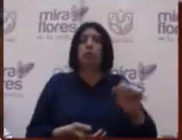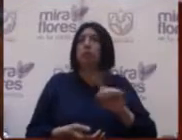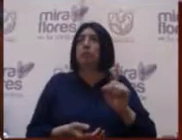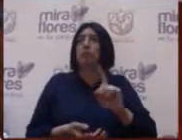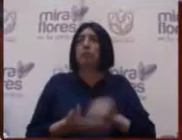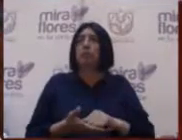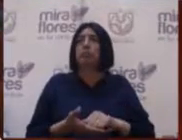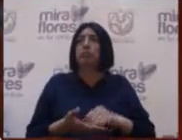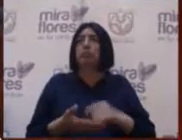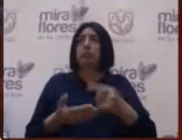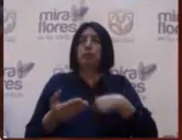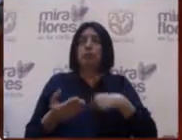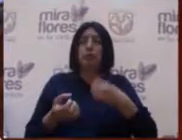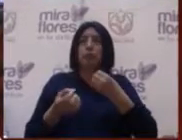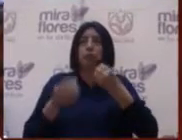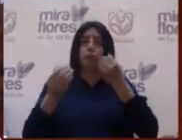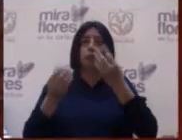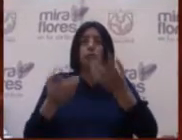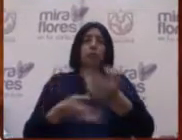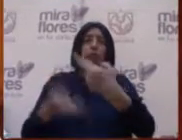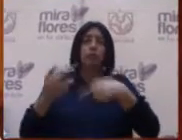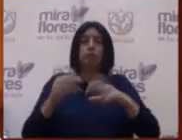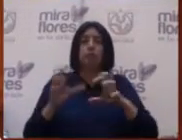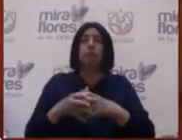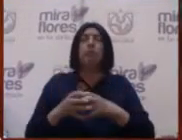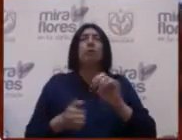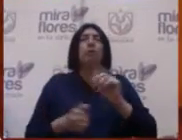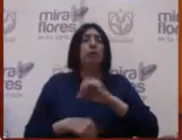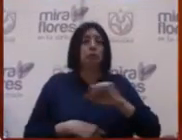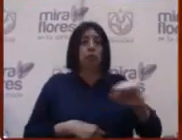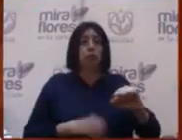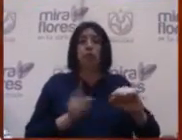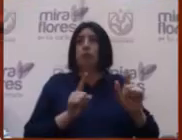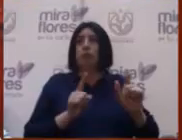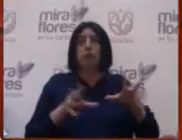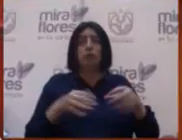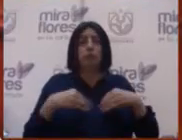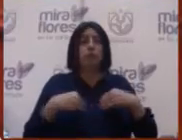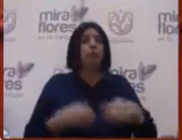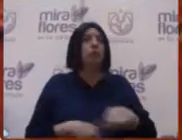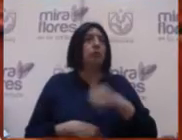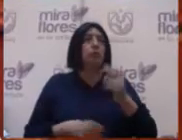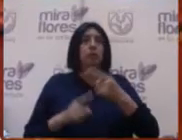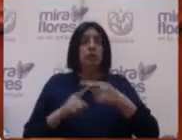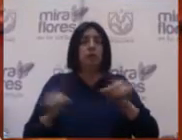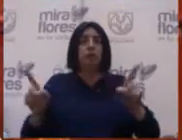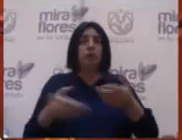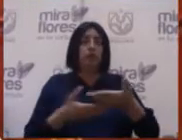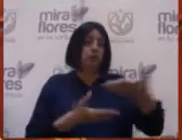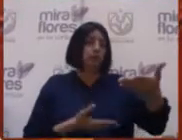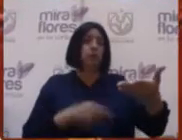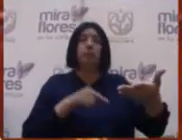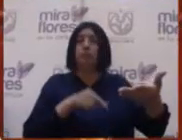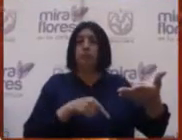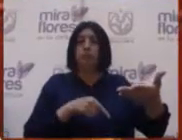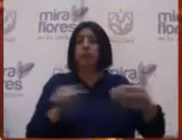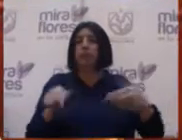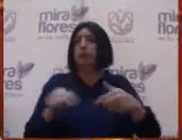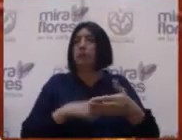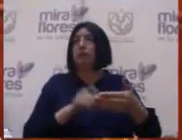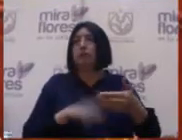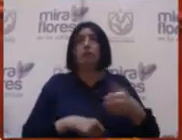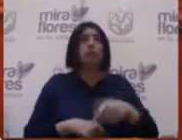yo he sugerido es que vuelva a comisión. Correcto, en contra y difiere de su dictamen, que quede constancia que difiere del dictamen que usted mismo